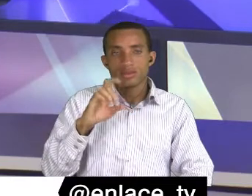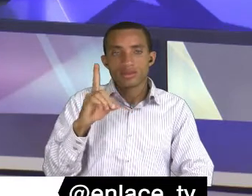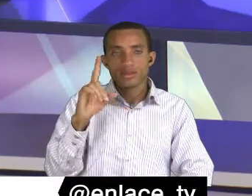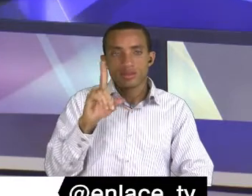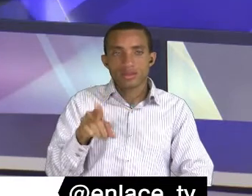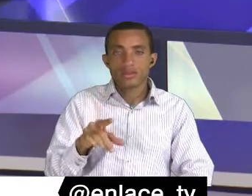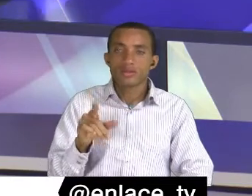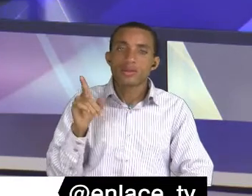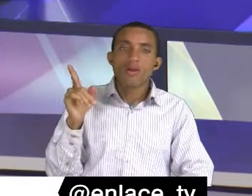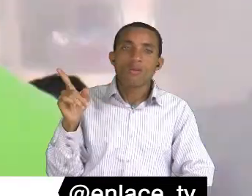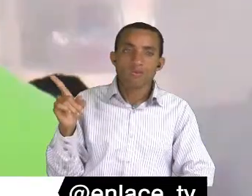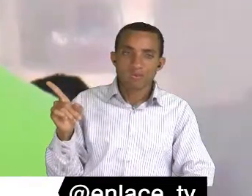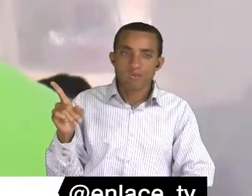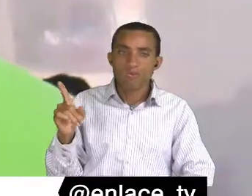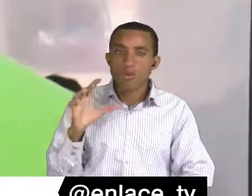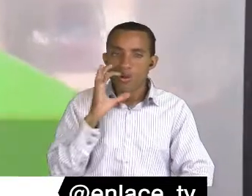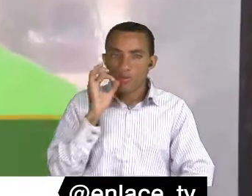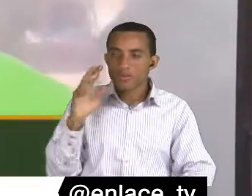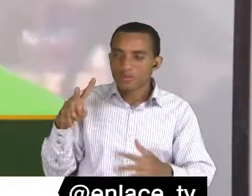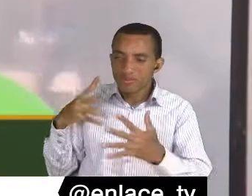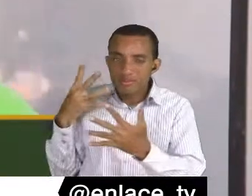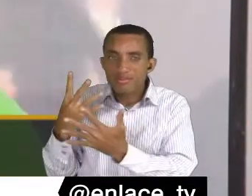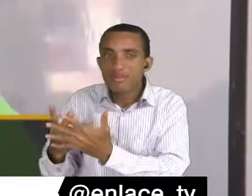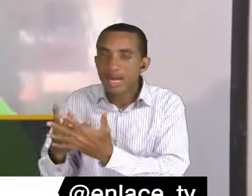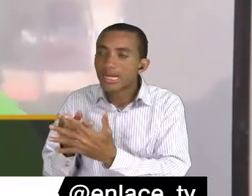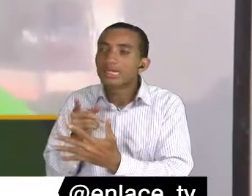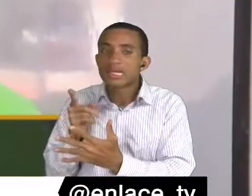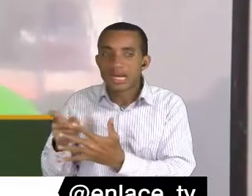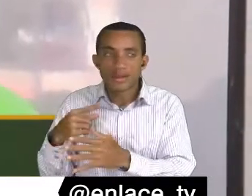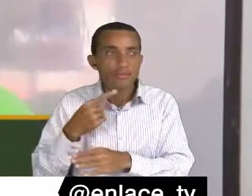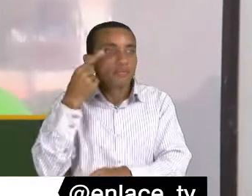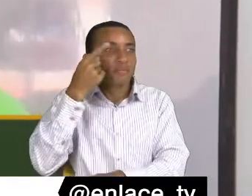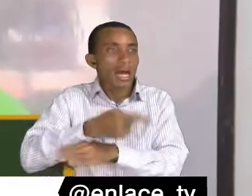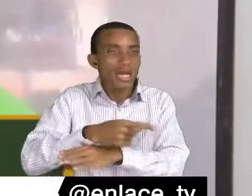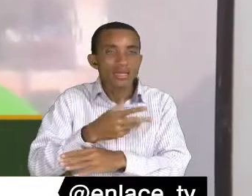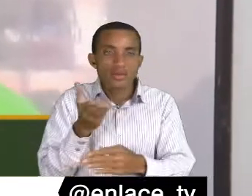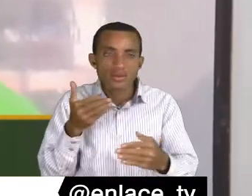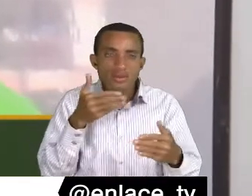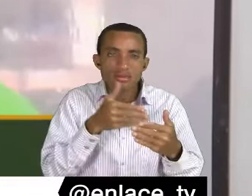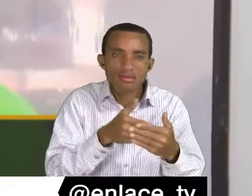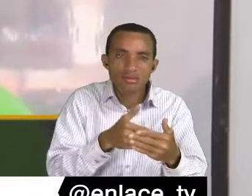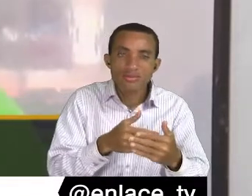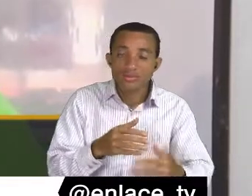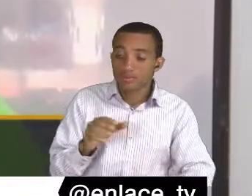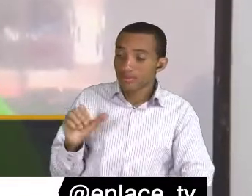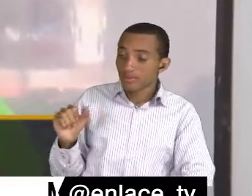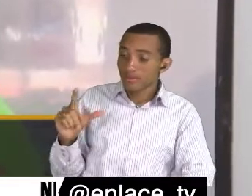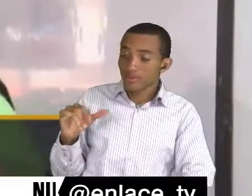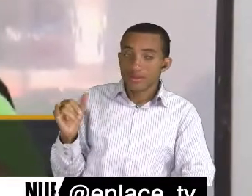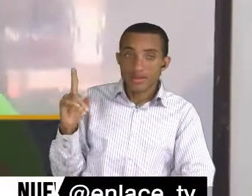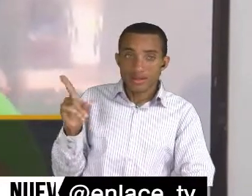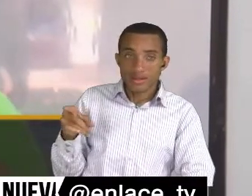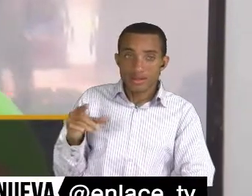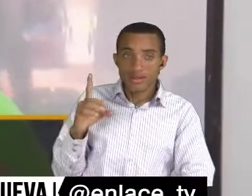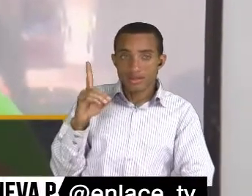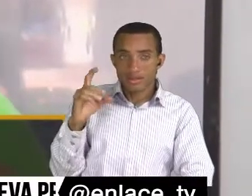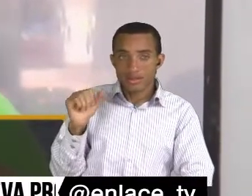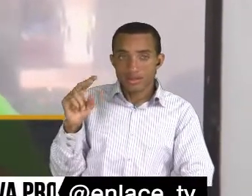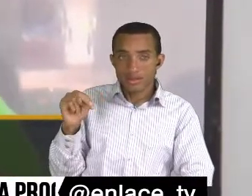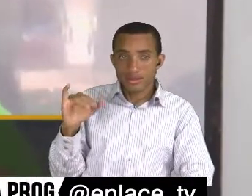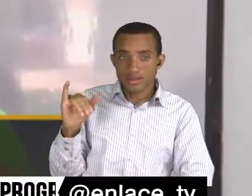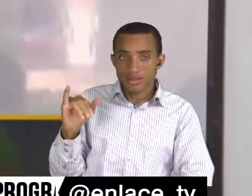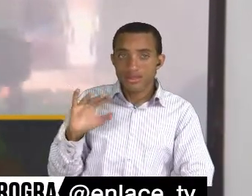cárcel. Tenemos información que alias Dani, el cual comanda la Comuna